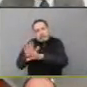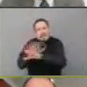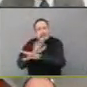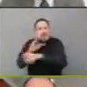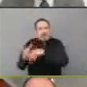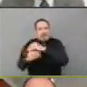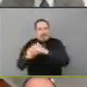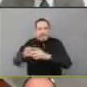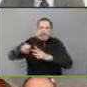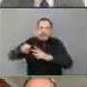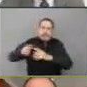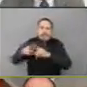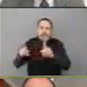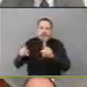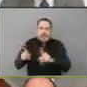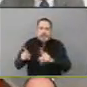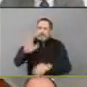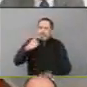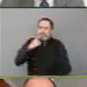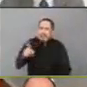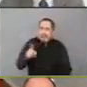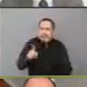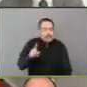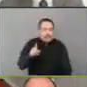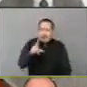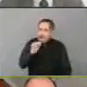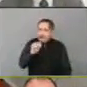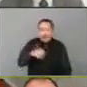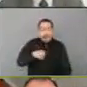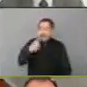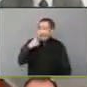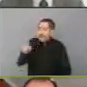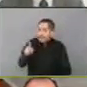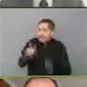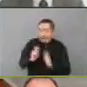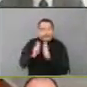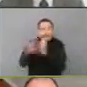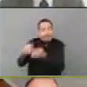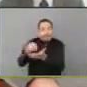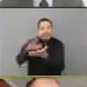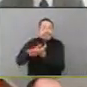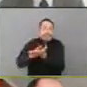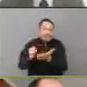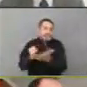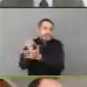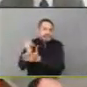la sentencia como si fuera una queja y darle un procedimiento administrativo